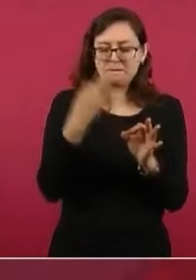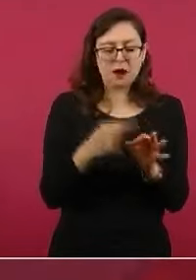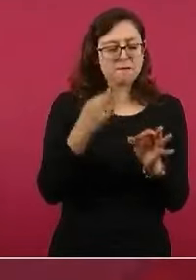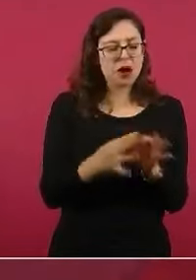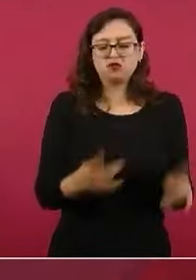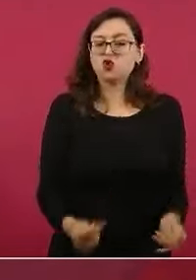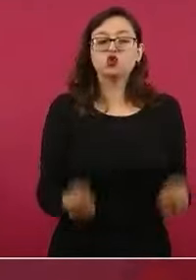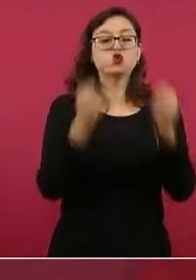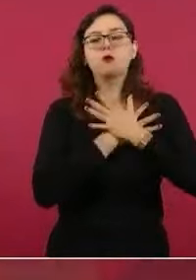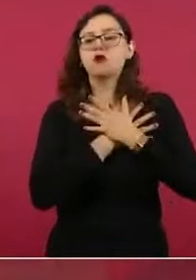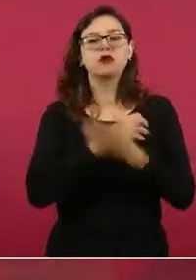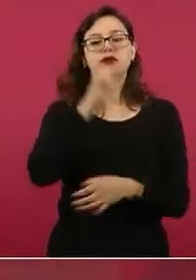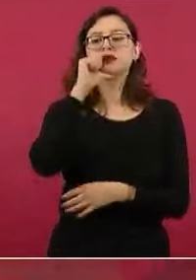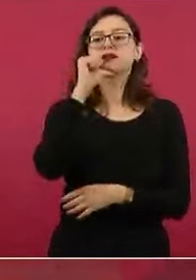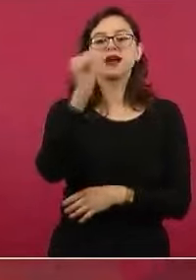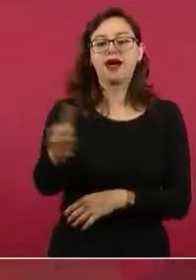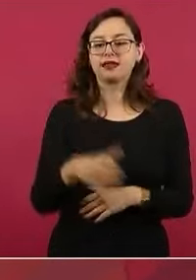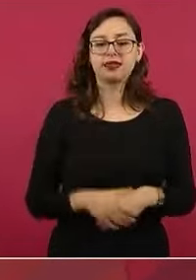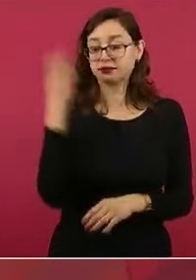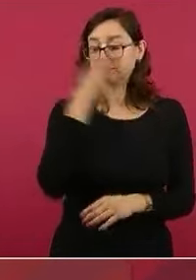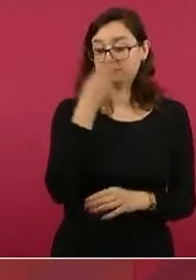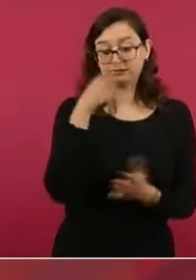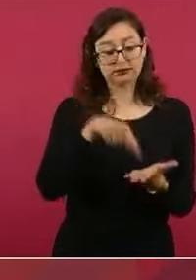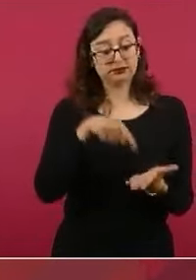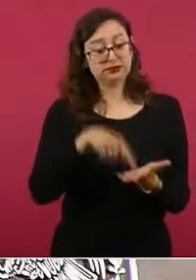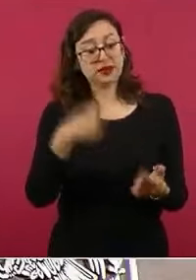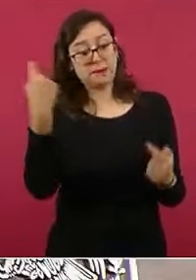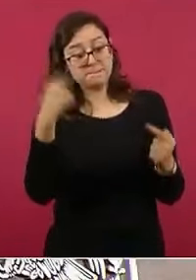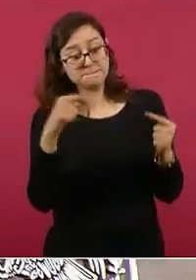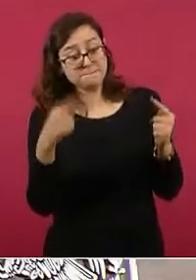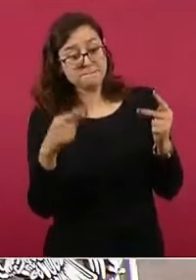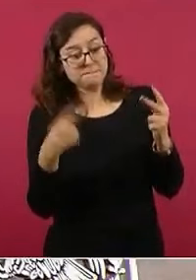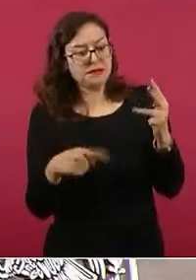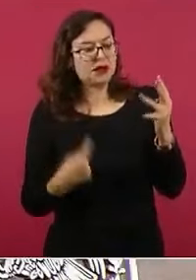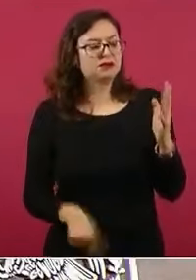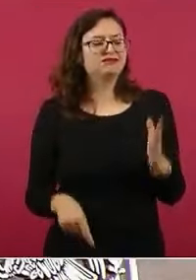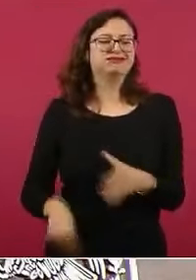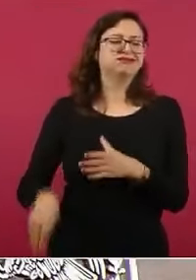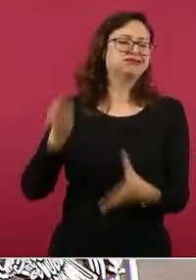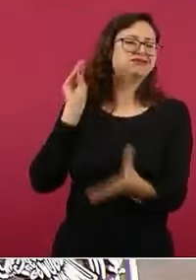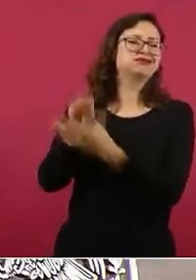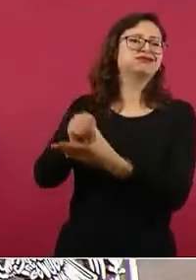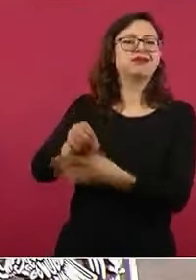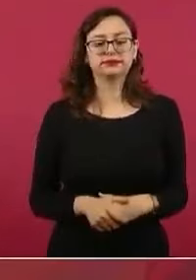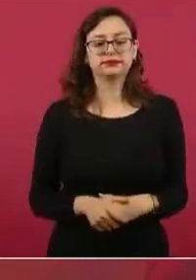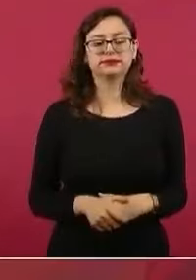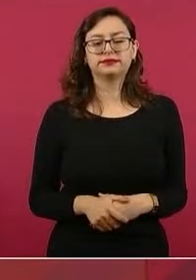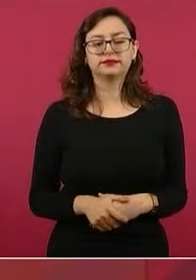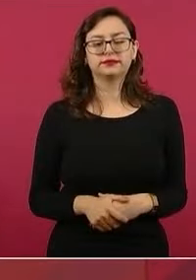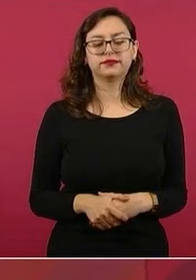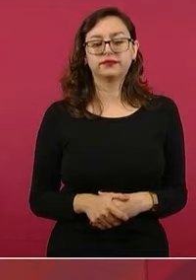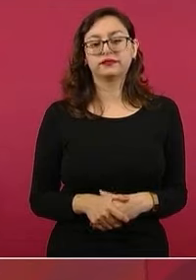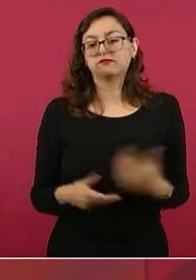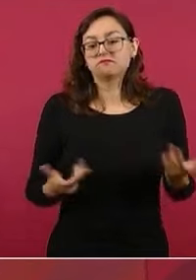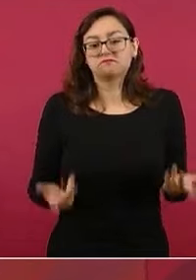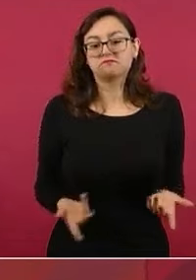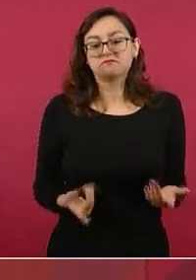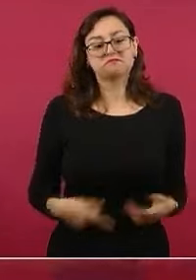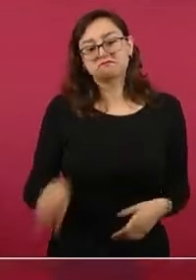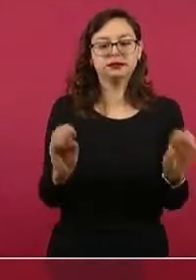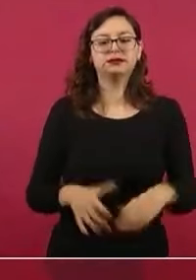se olvidan de los mandamientos, se olvidan de las enseñanzas y de la obra de Jesús Cristo. No practican